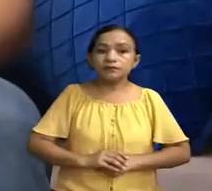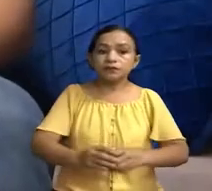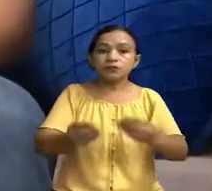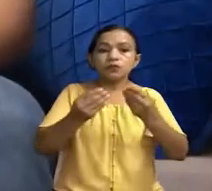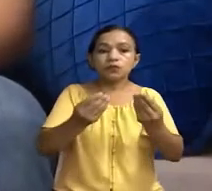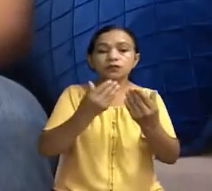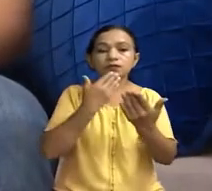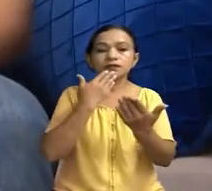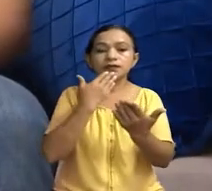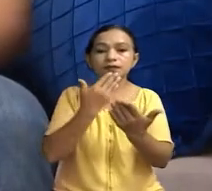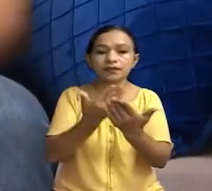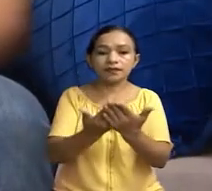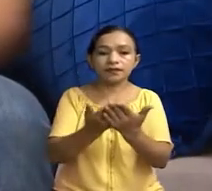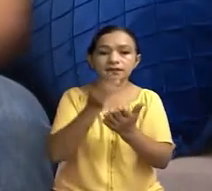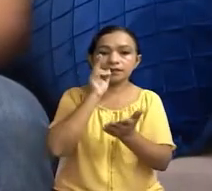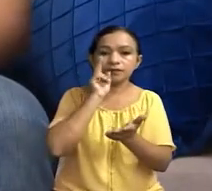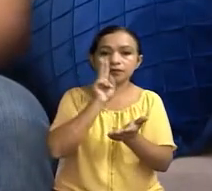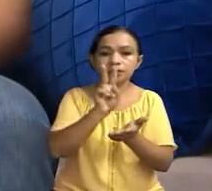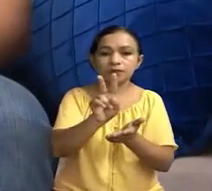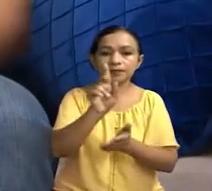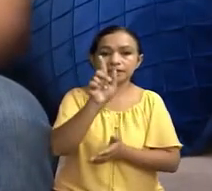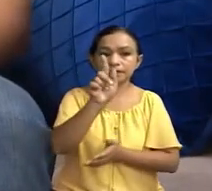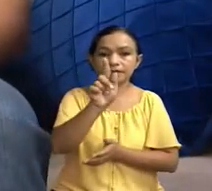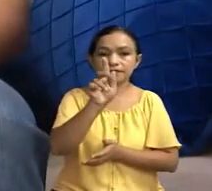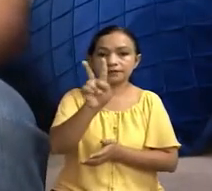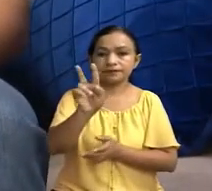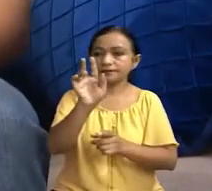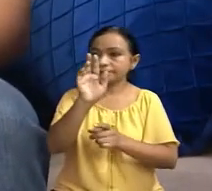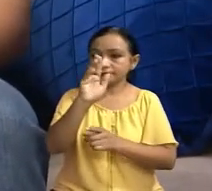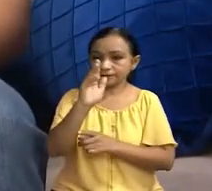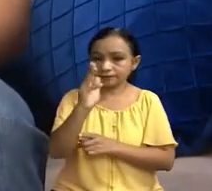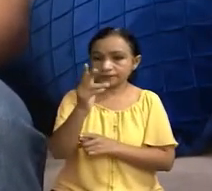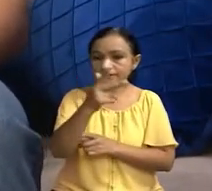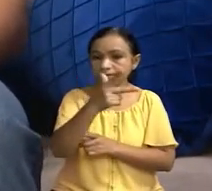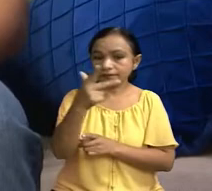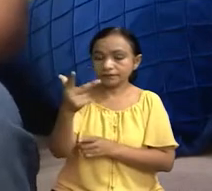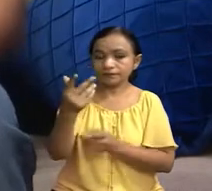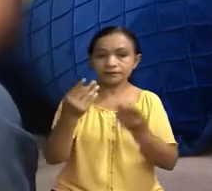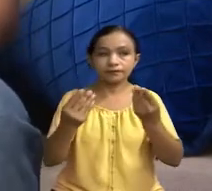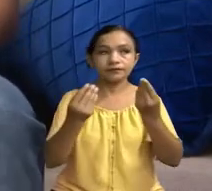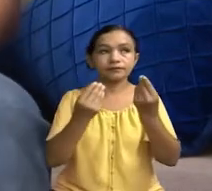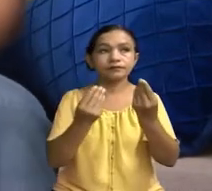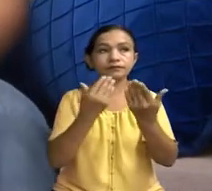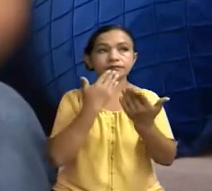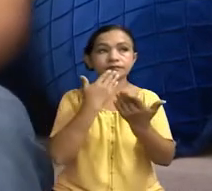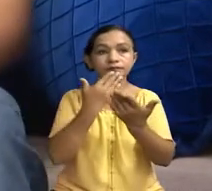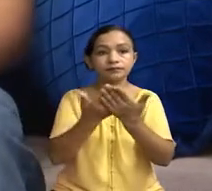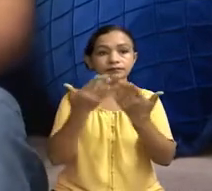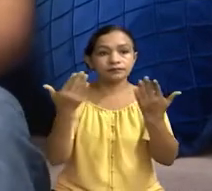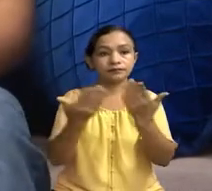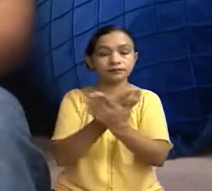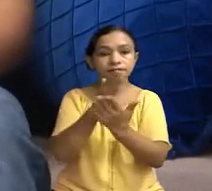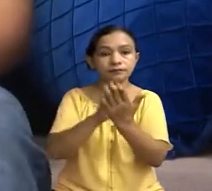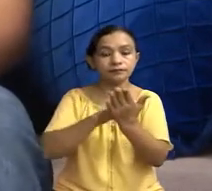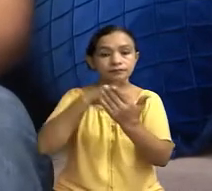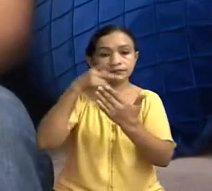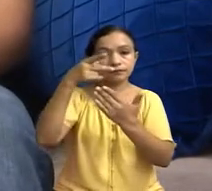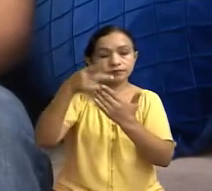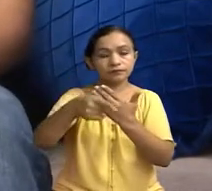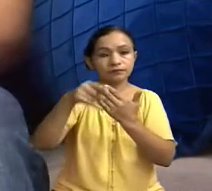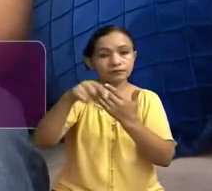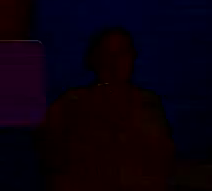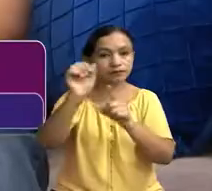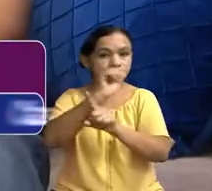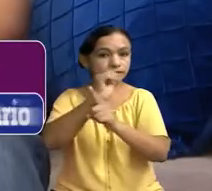Muchísimas gracias por estar en sintonía del canal parlamentario. Muchísimas gracias por acompañarnos en una nueva edición de su programa Desde el Parlamento, una oportunidad